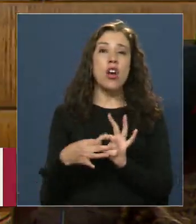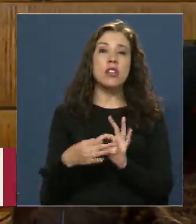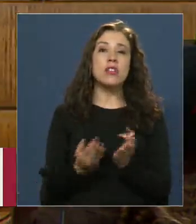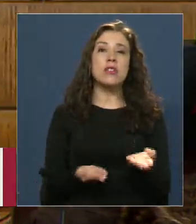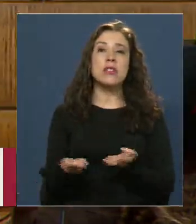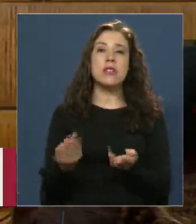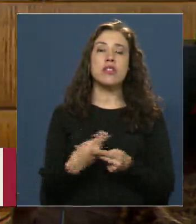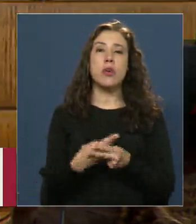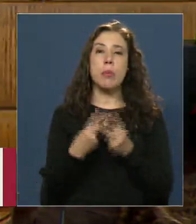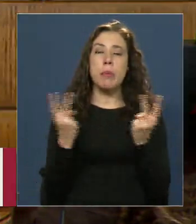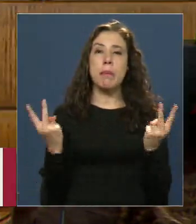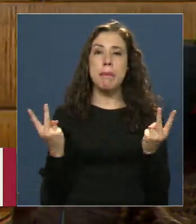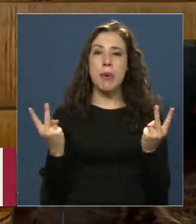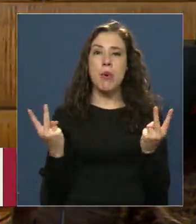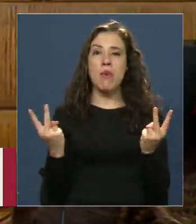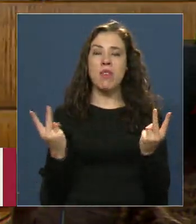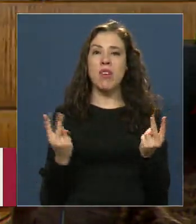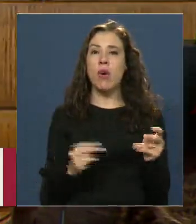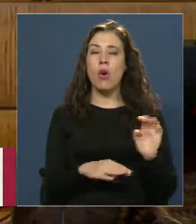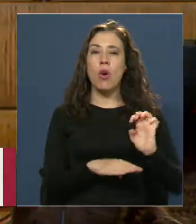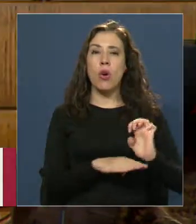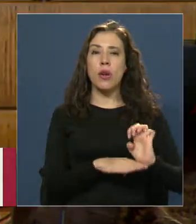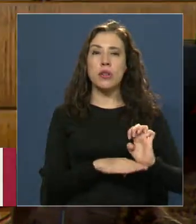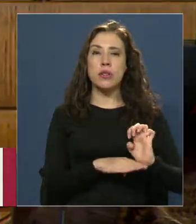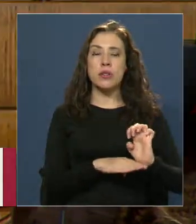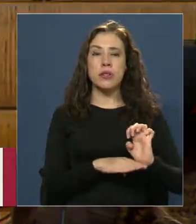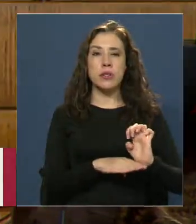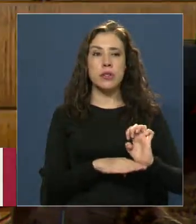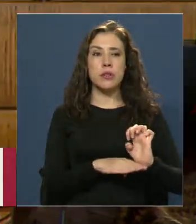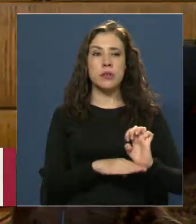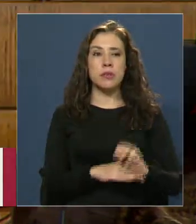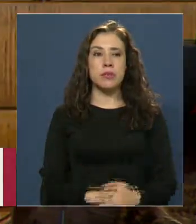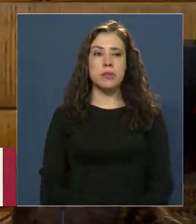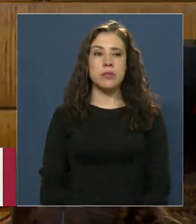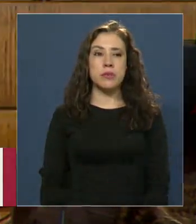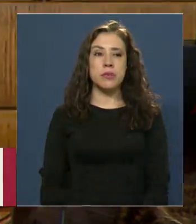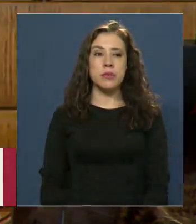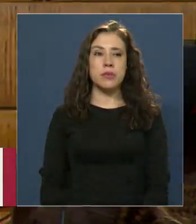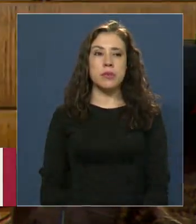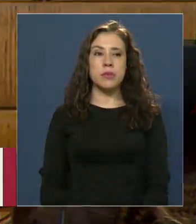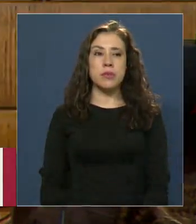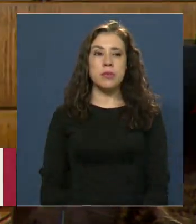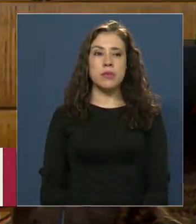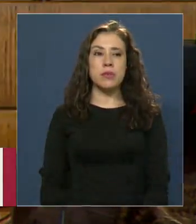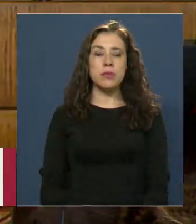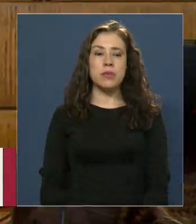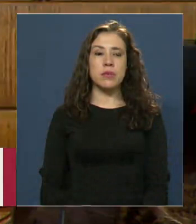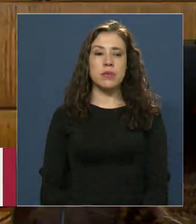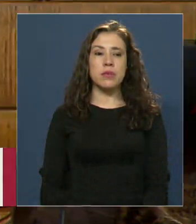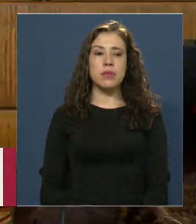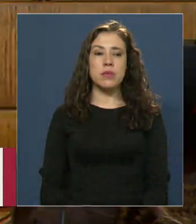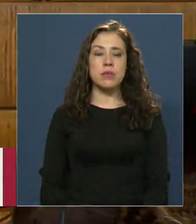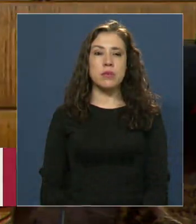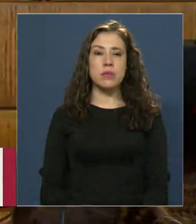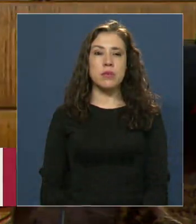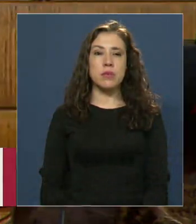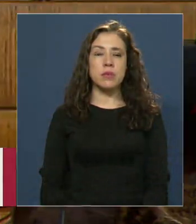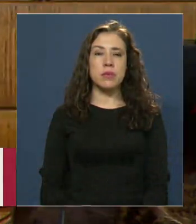servicios públicos, con lo que significa el Estado, y en general hace mucho cierto